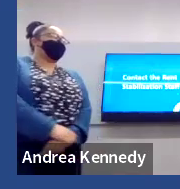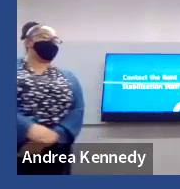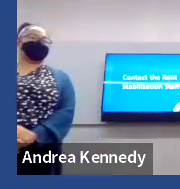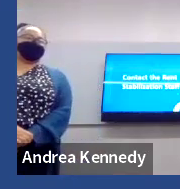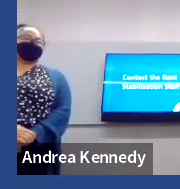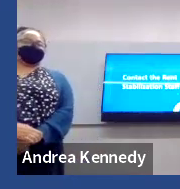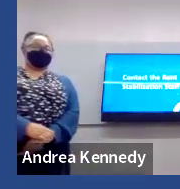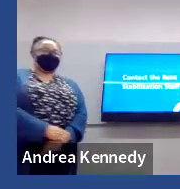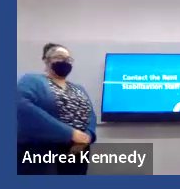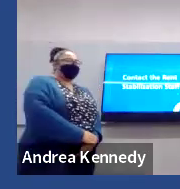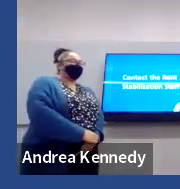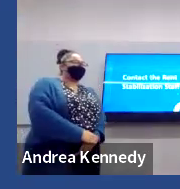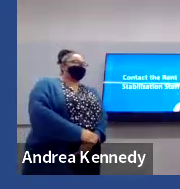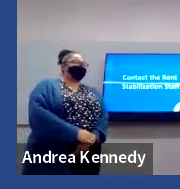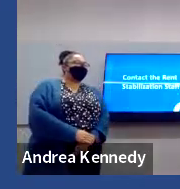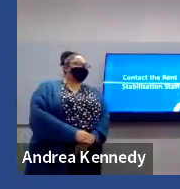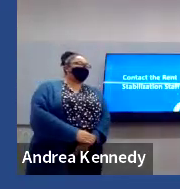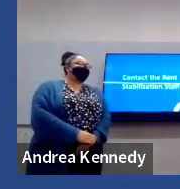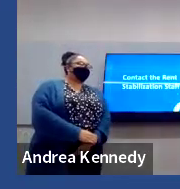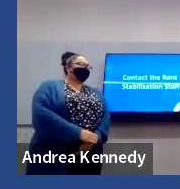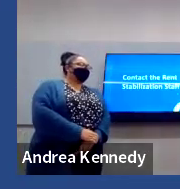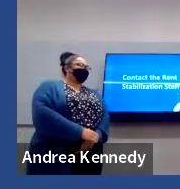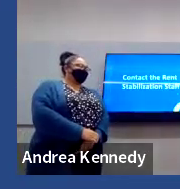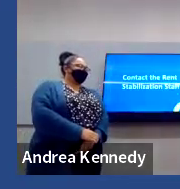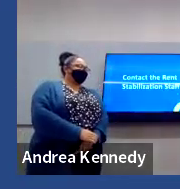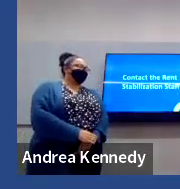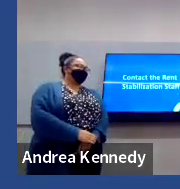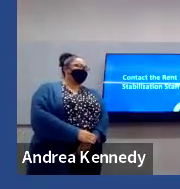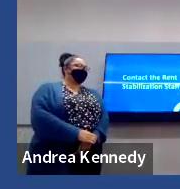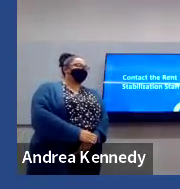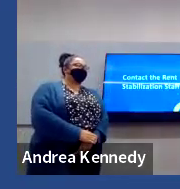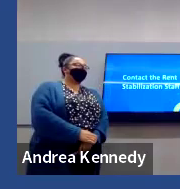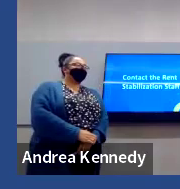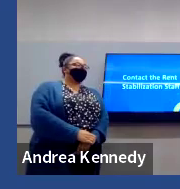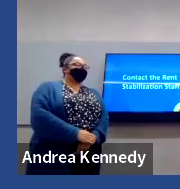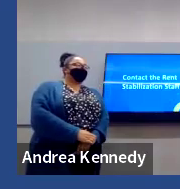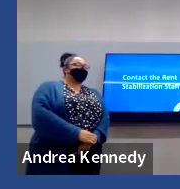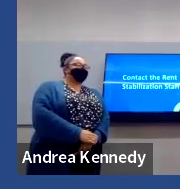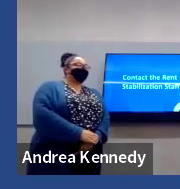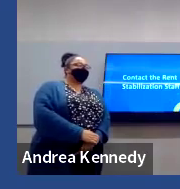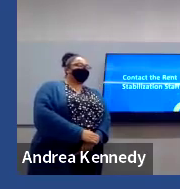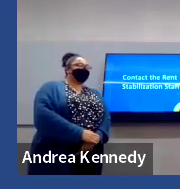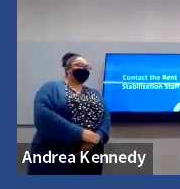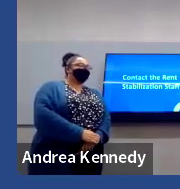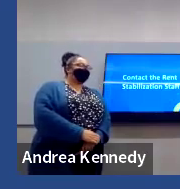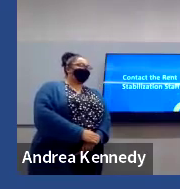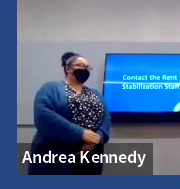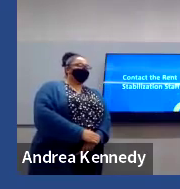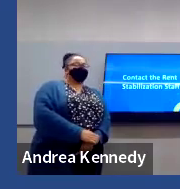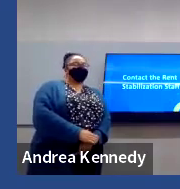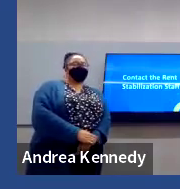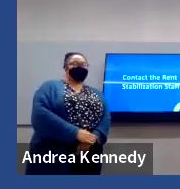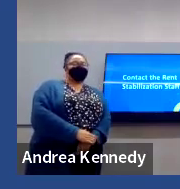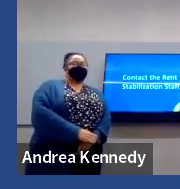copia de la grabación y una copia de la presentación para que ustedes puedan tenerlo por si tienen preguntas o dudas en el